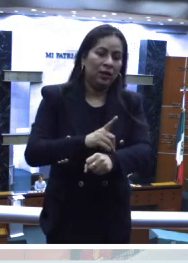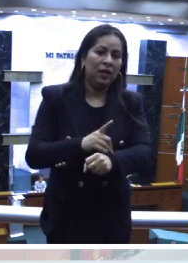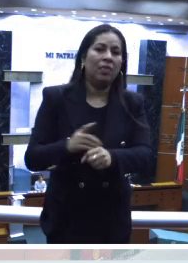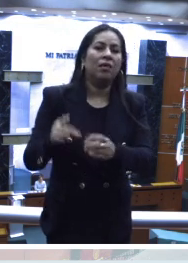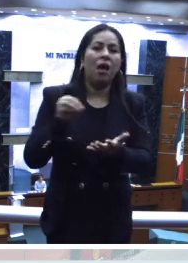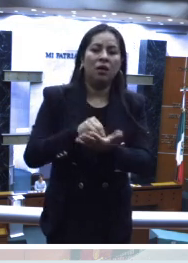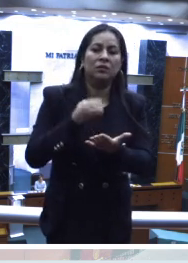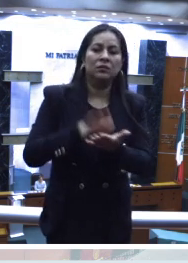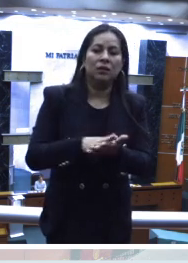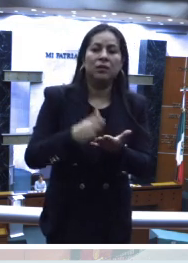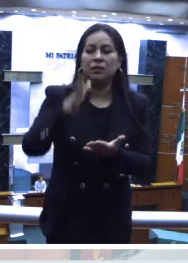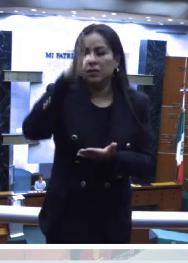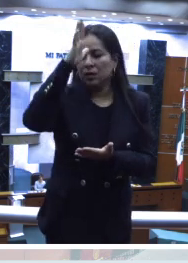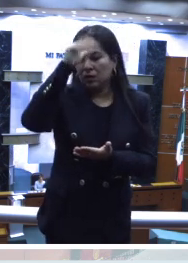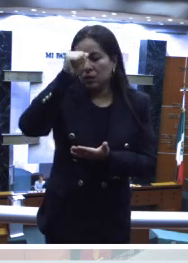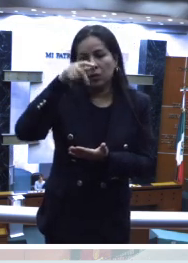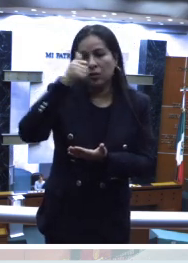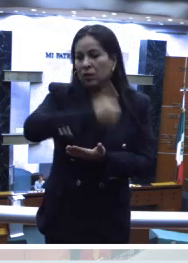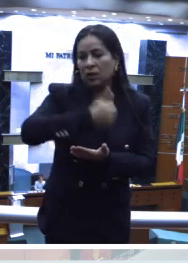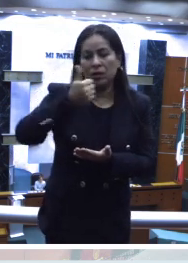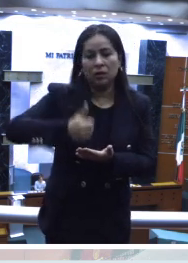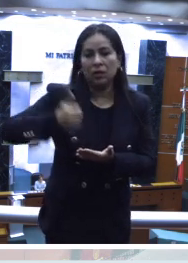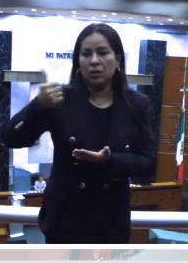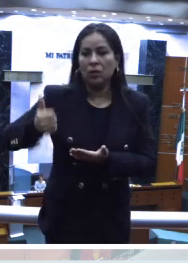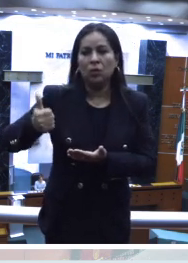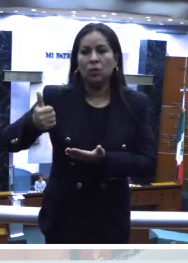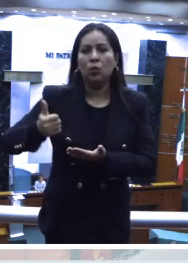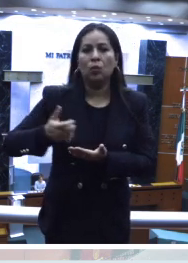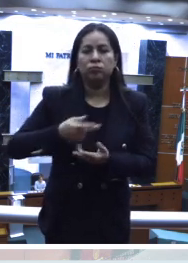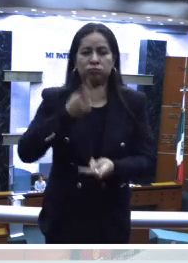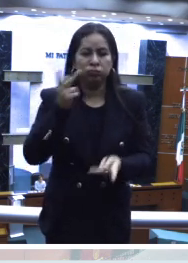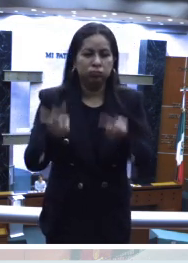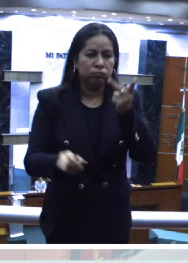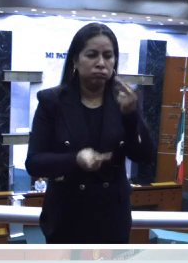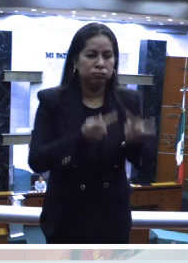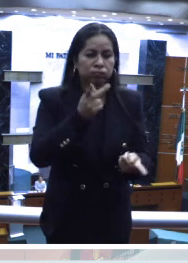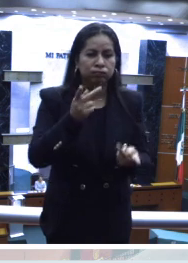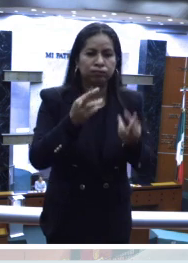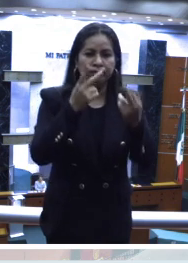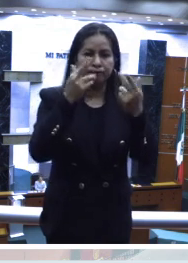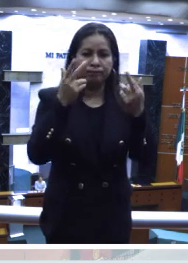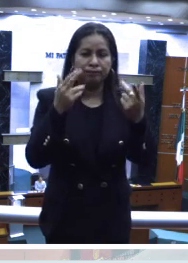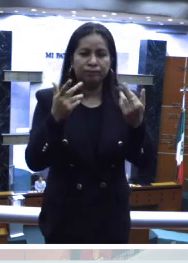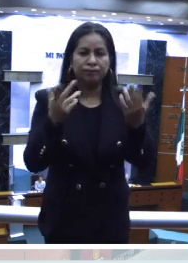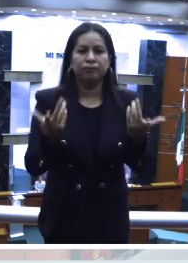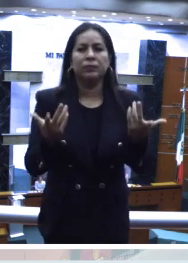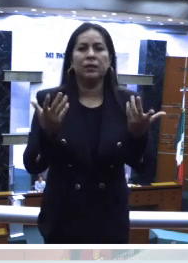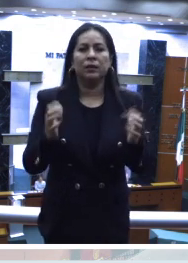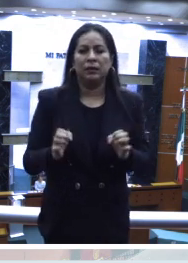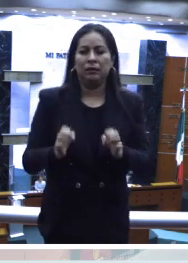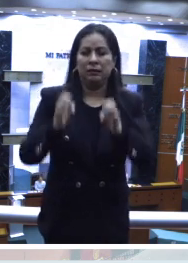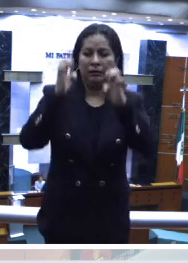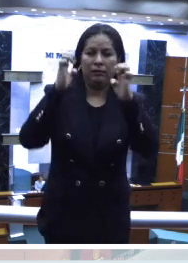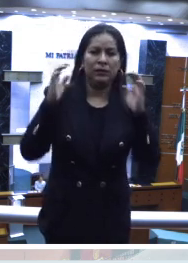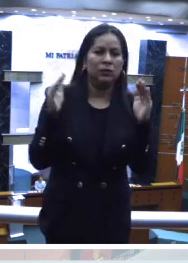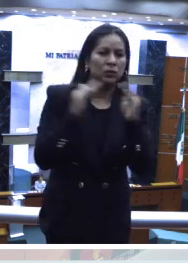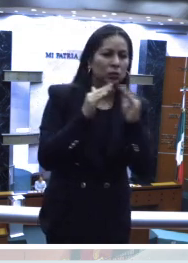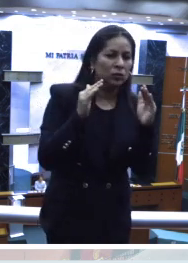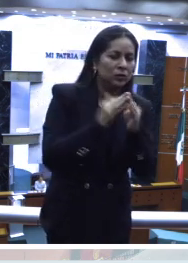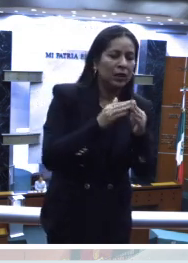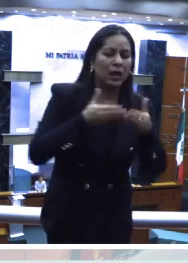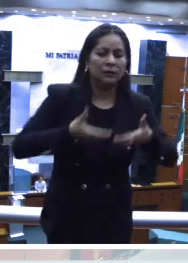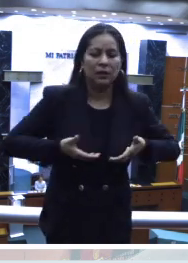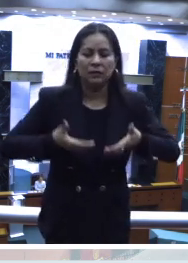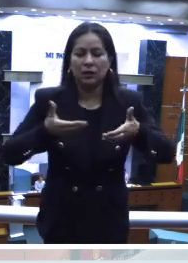establezcan de acuerdo a sus atribuciones un censo de daños en la infraestructura física de viviendas